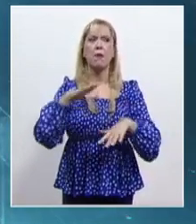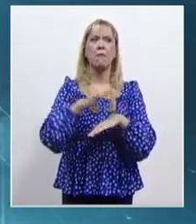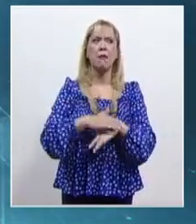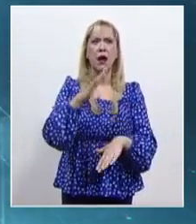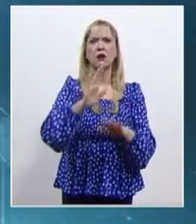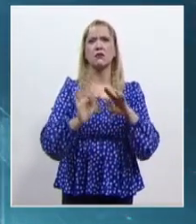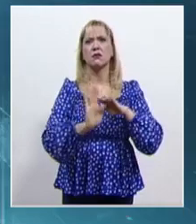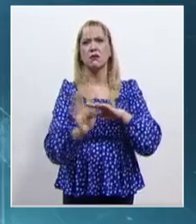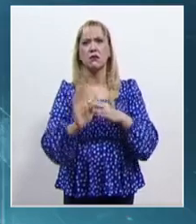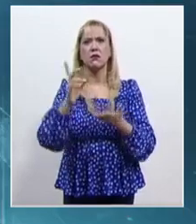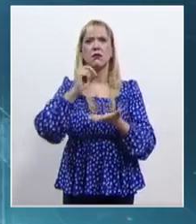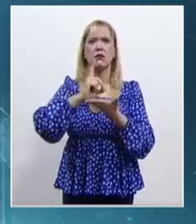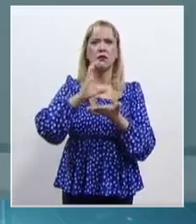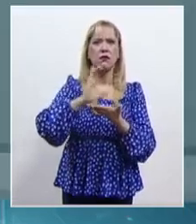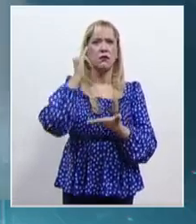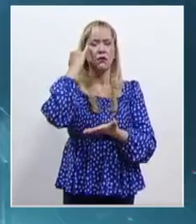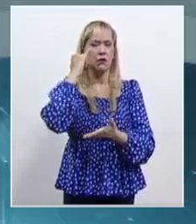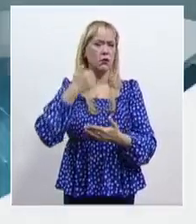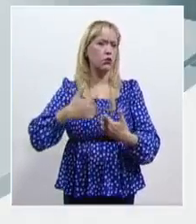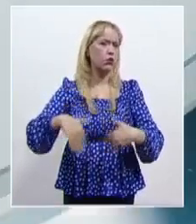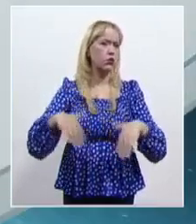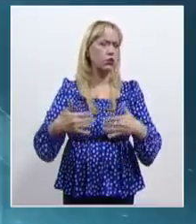vulnerables, determinó la primera sala.